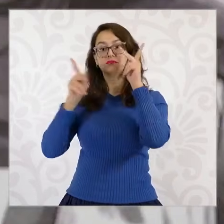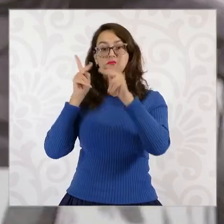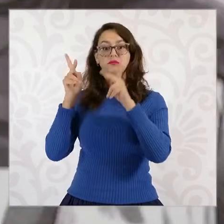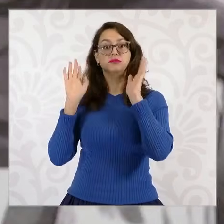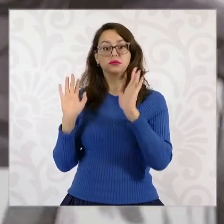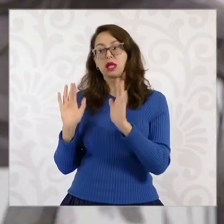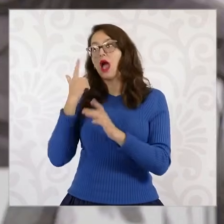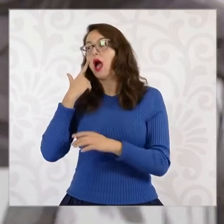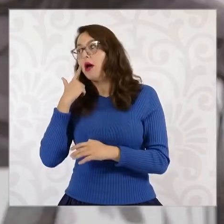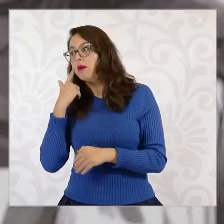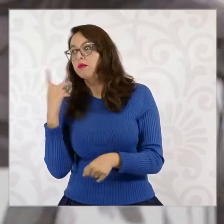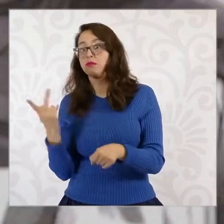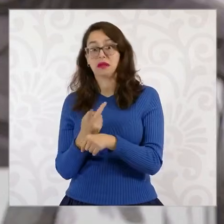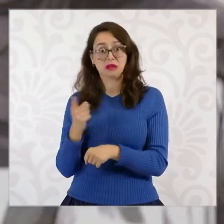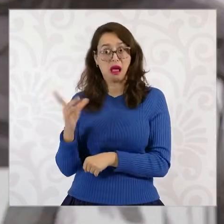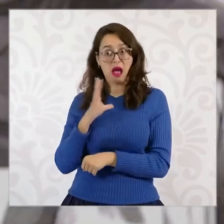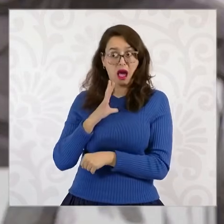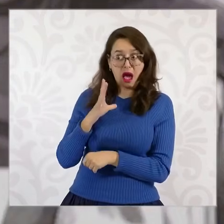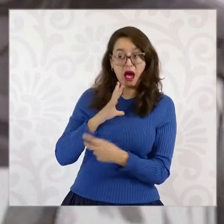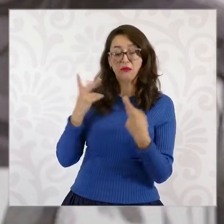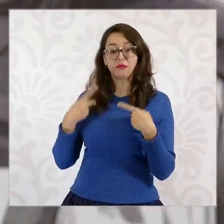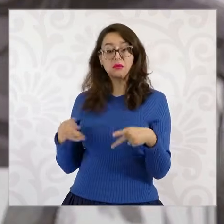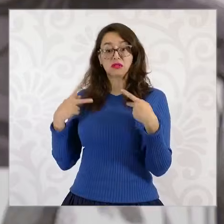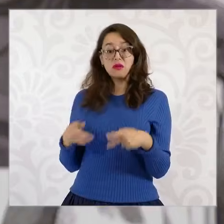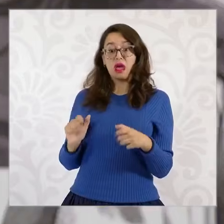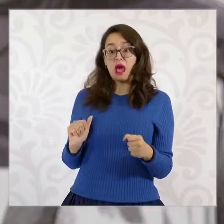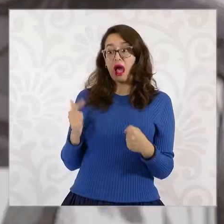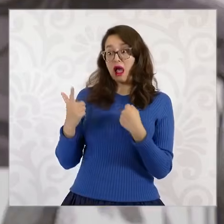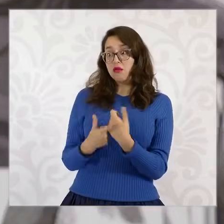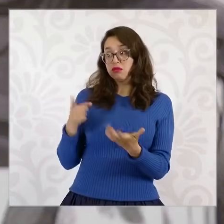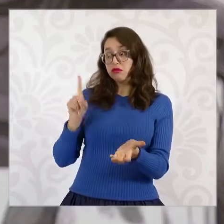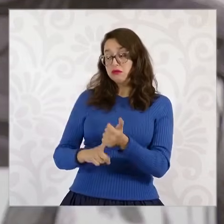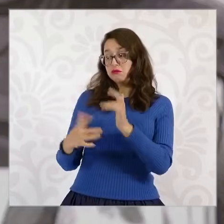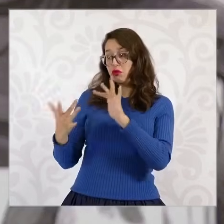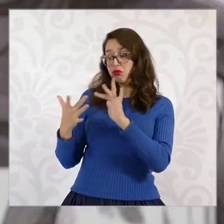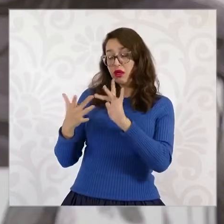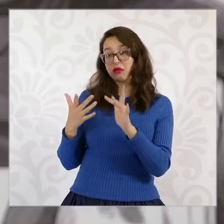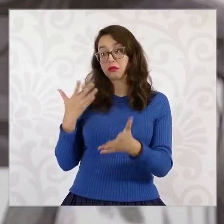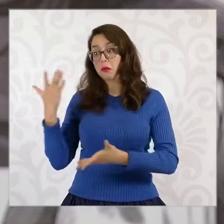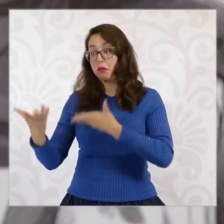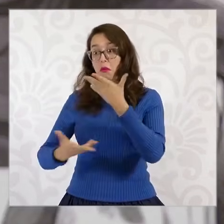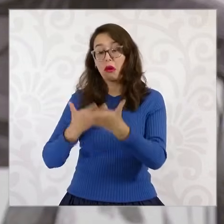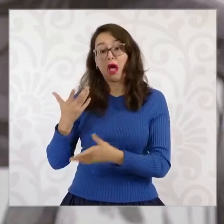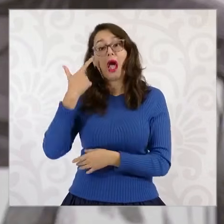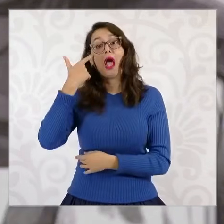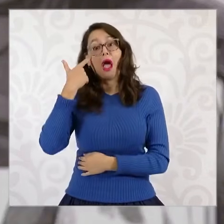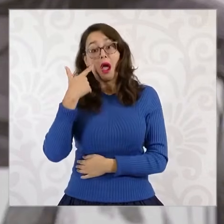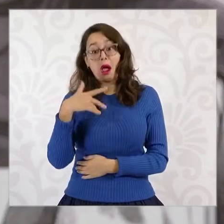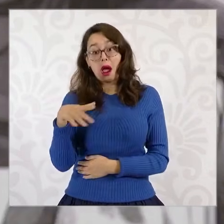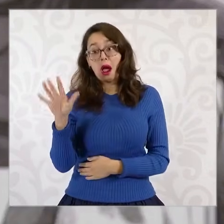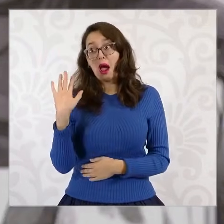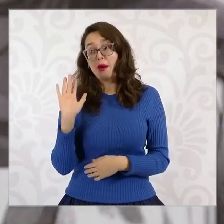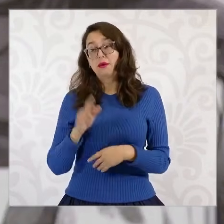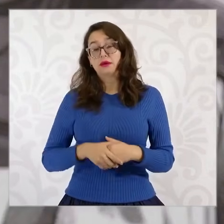la Procuraduría para ver si todavía podemos encontrar personas con quien tengamos interlocución en caso de que hubiera